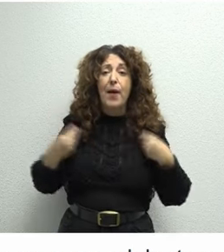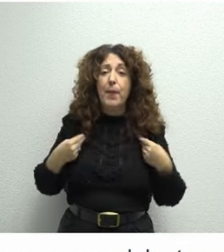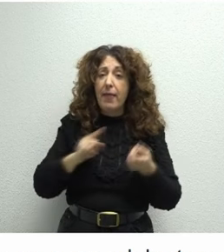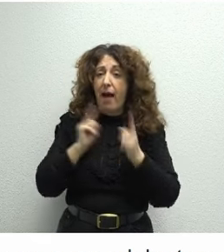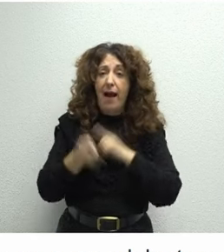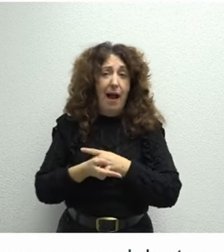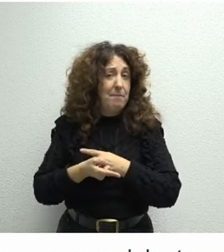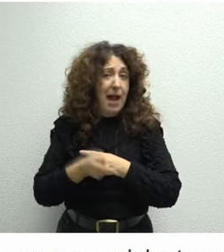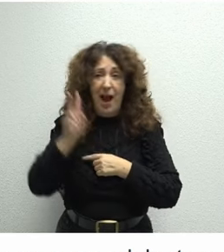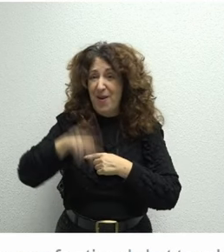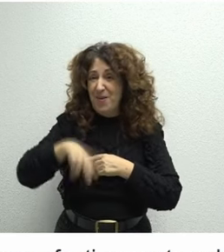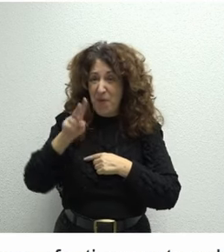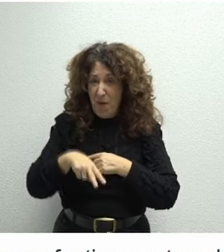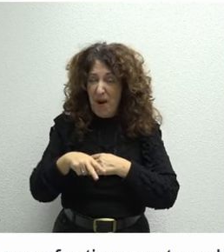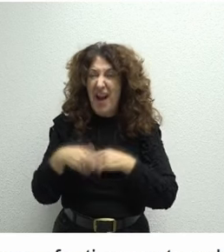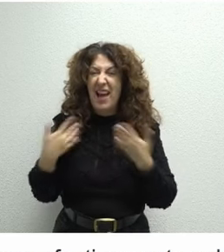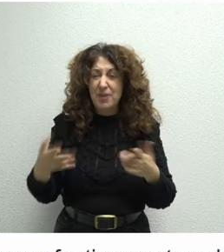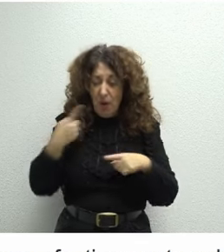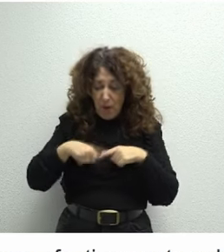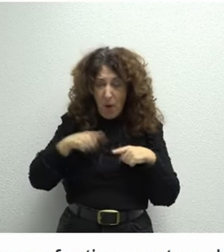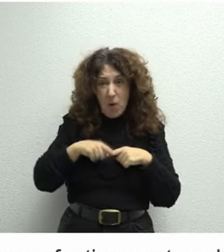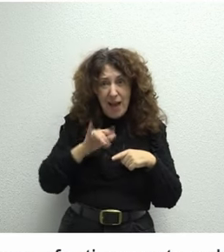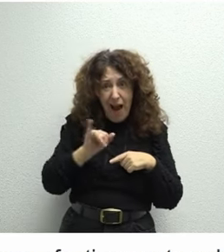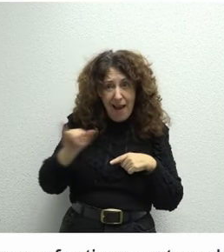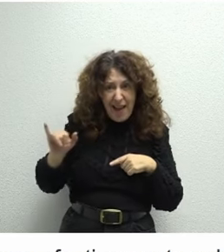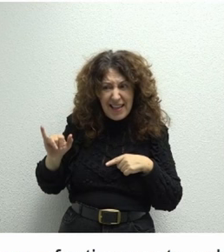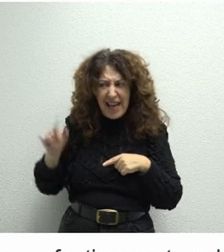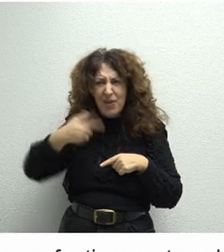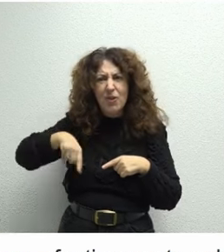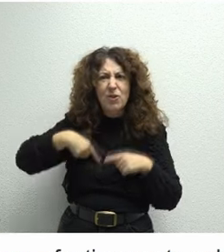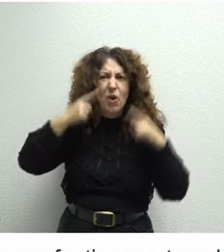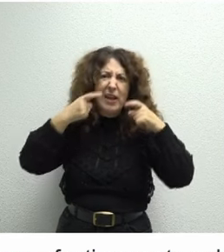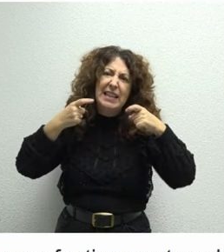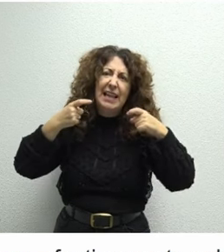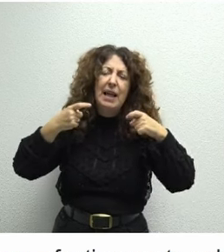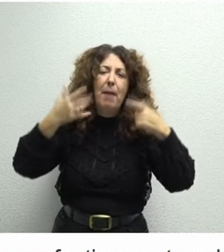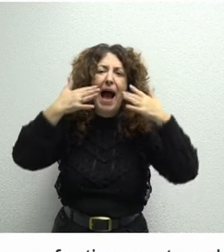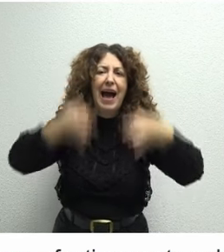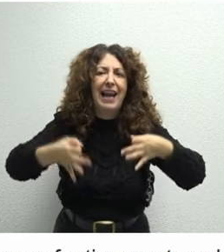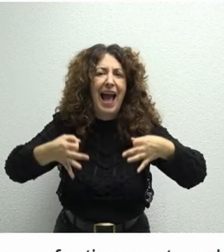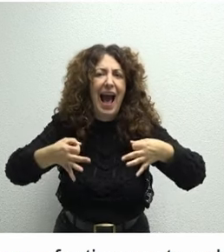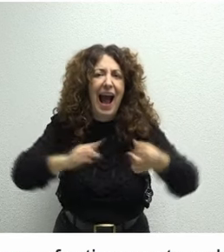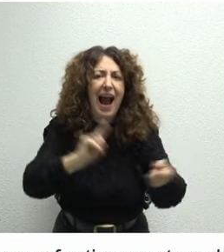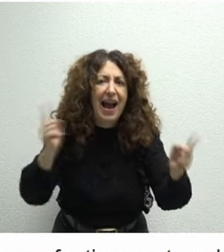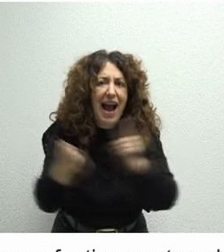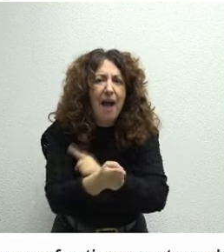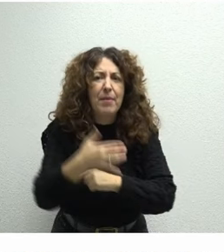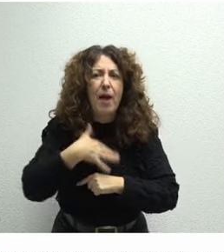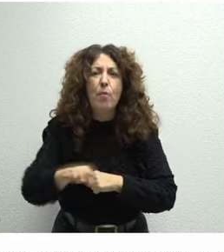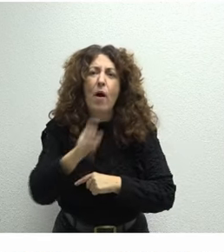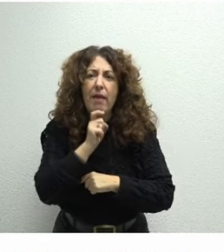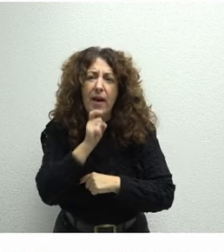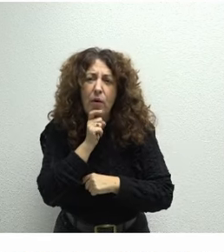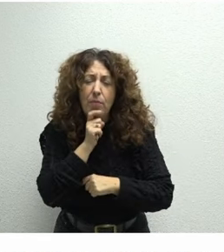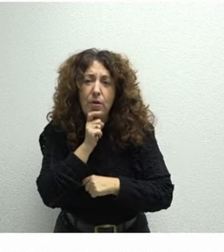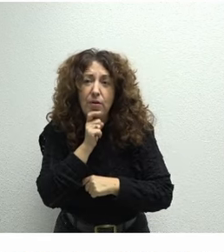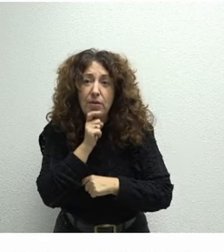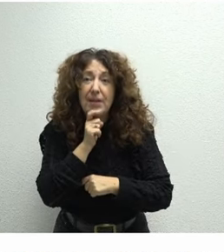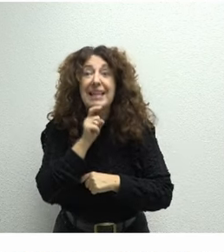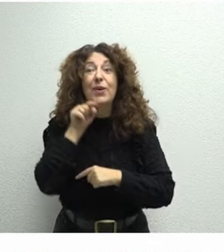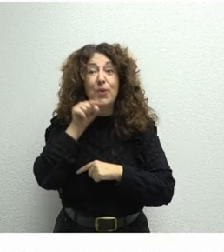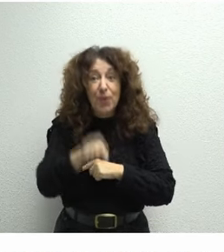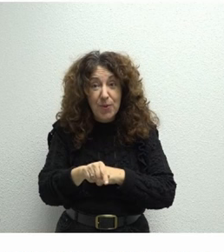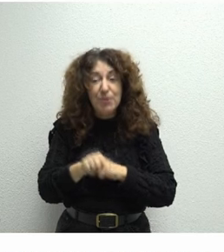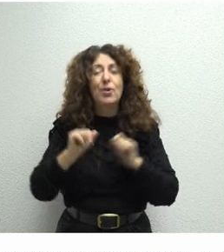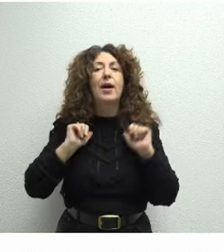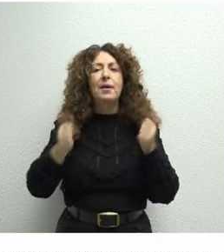este de dónde partíamos qué podemos hacer cada uno de nosotros para cambiar la realidad y ahí en ese momento empezó a cambiar nuestro